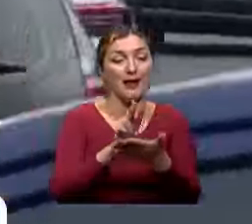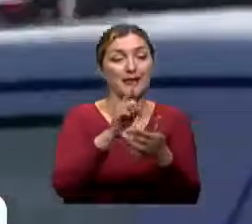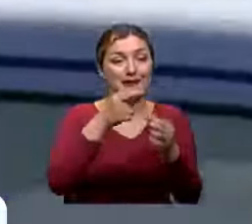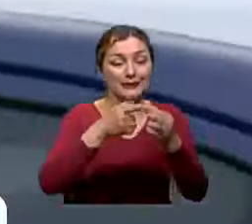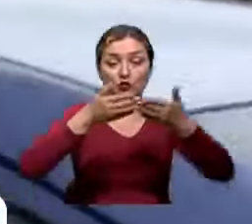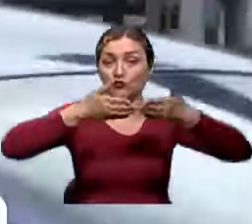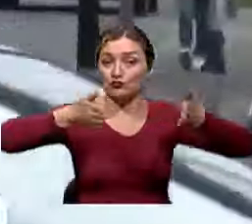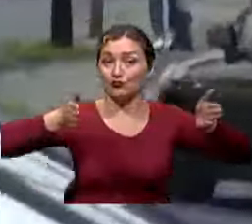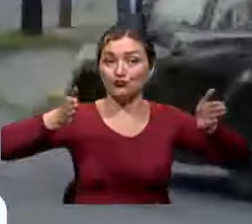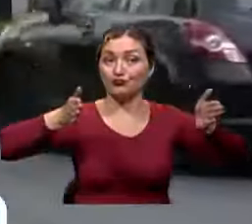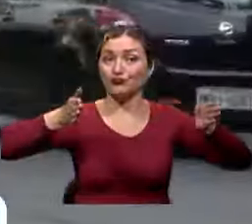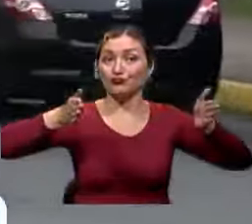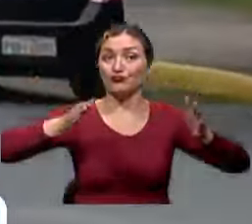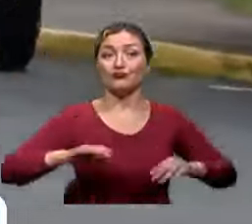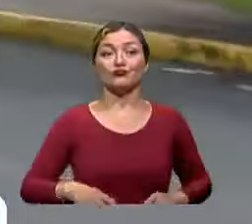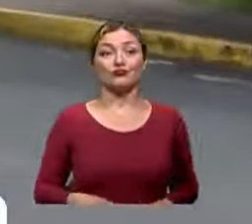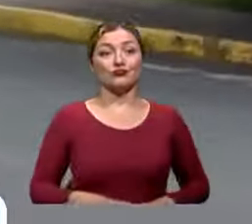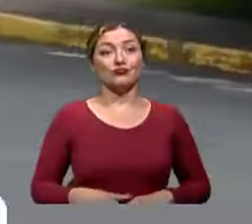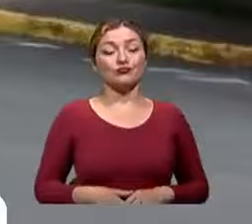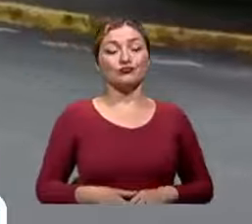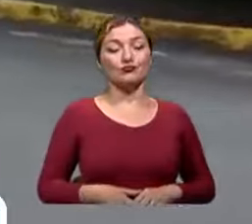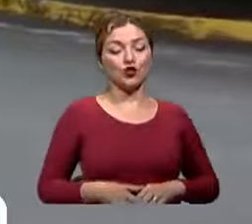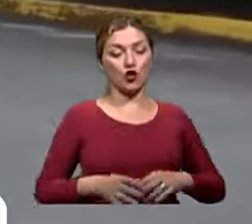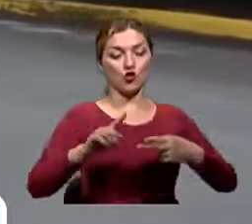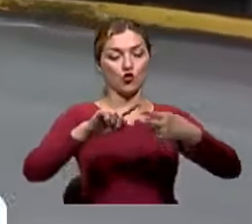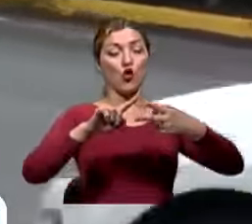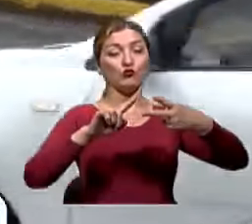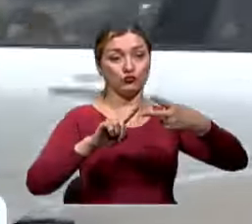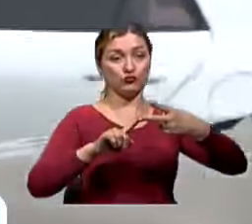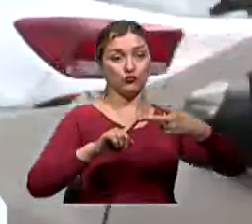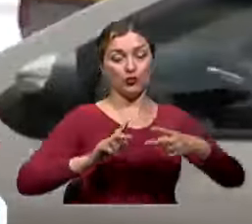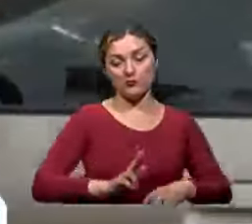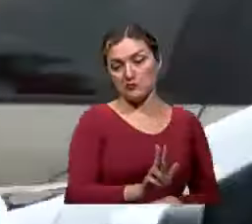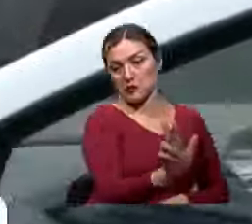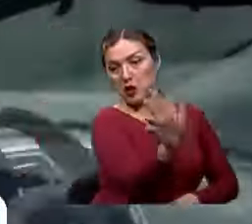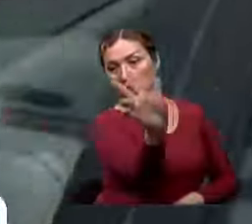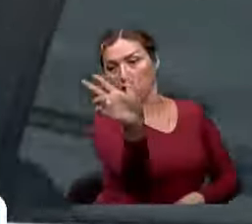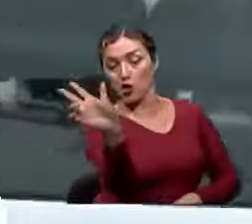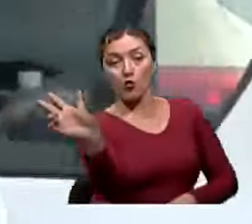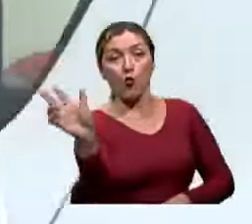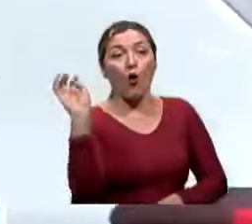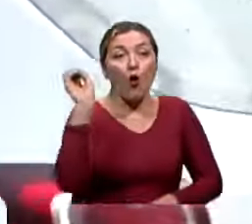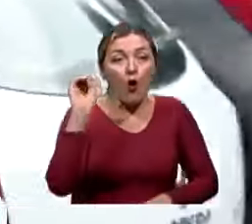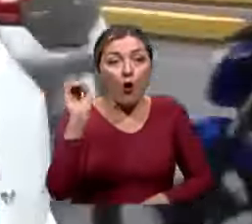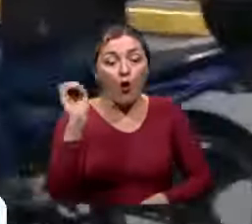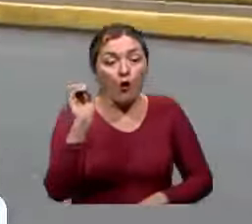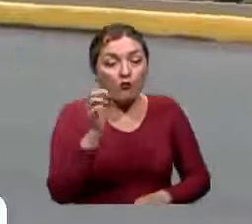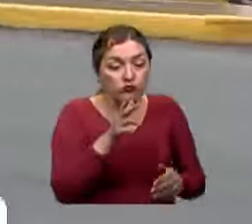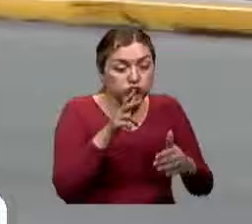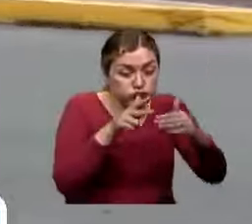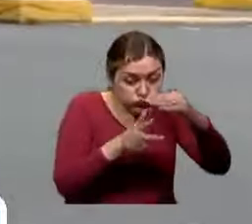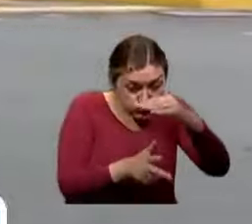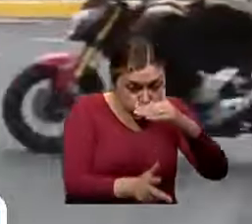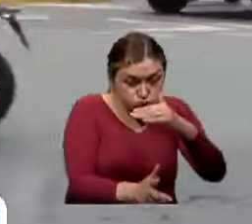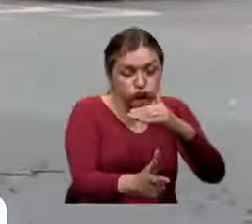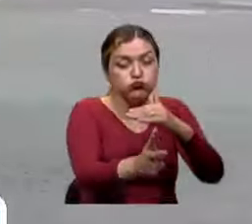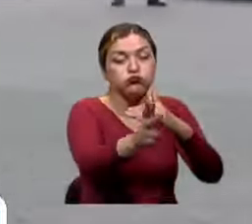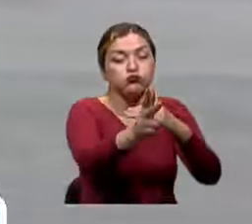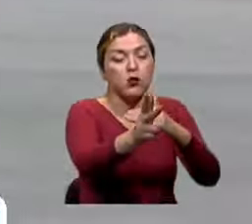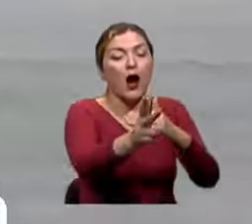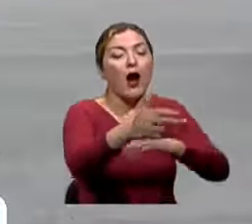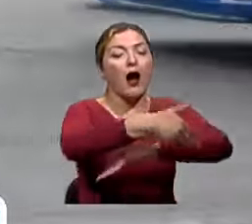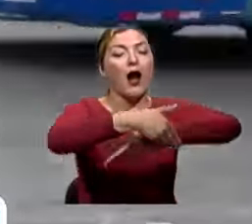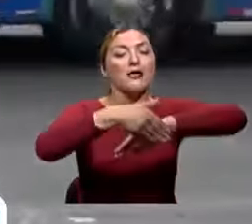estar habilitado. Va a estar habilitado y tiene dos opciones, hacer este viraje en U o pasar por el deprimido y salir a la calle